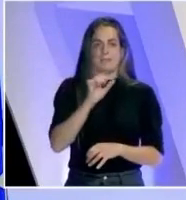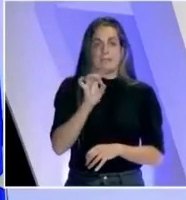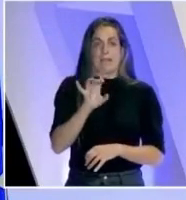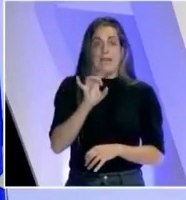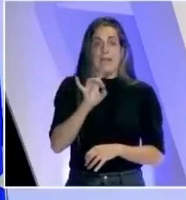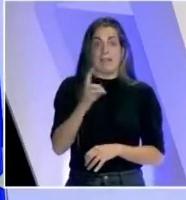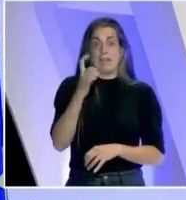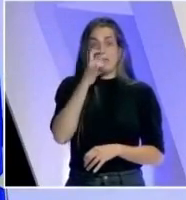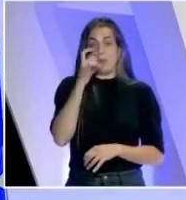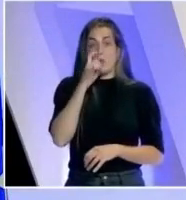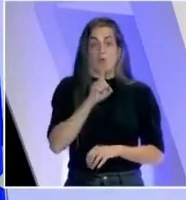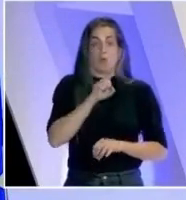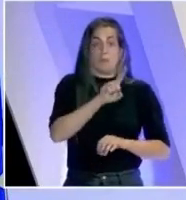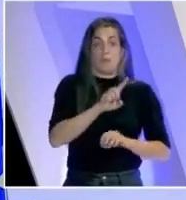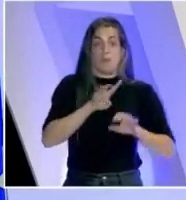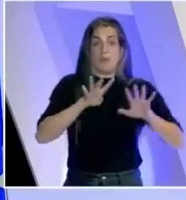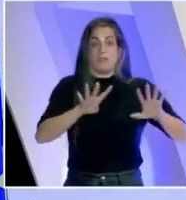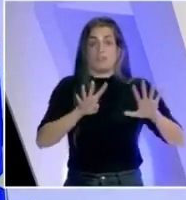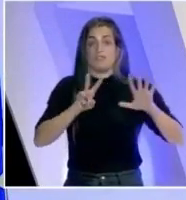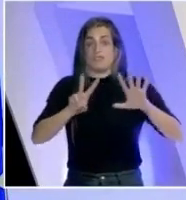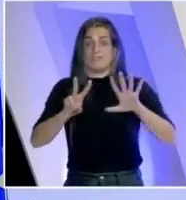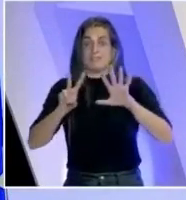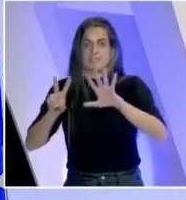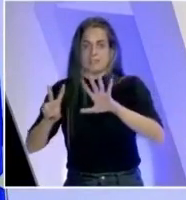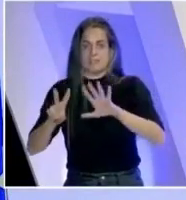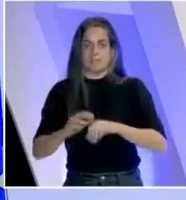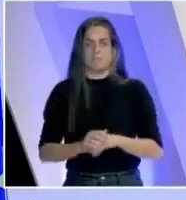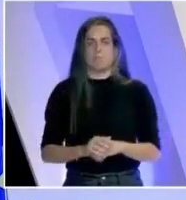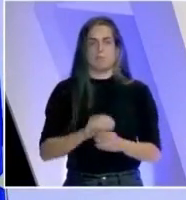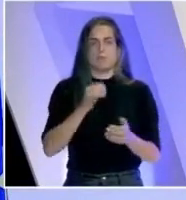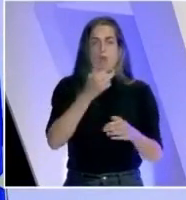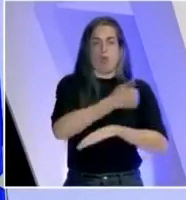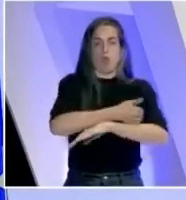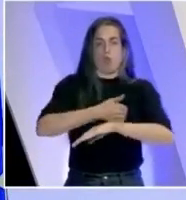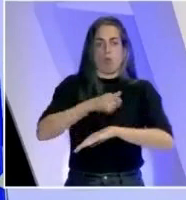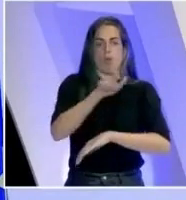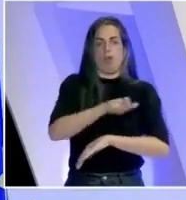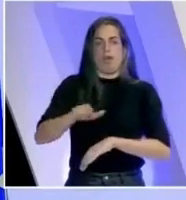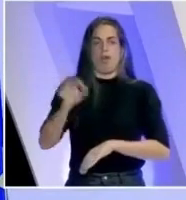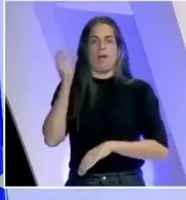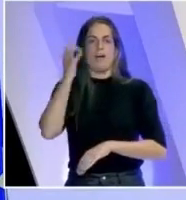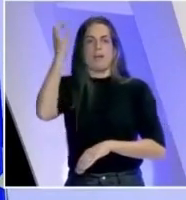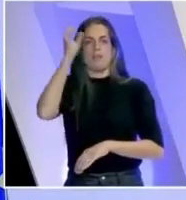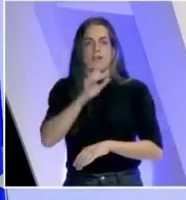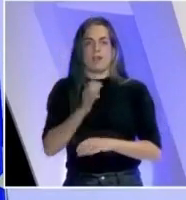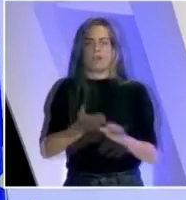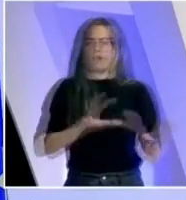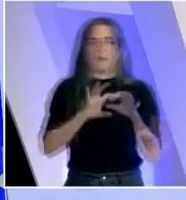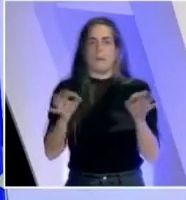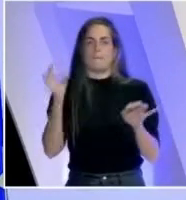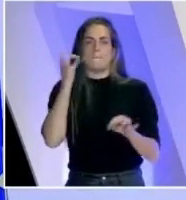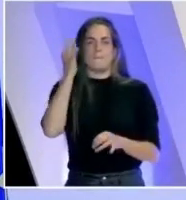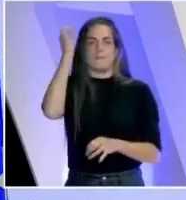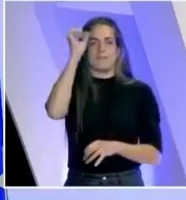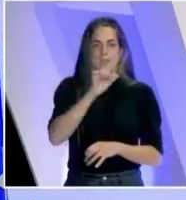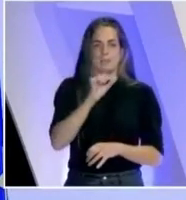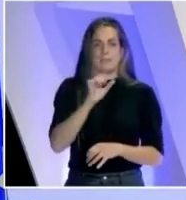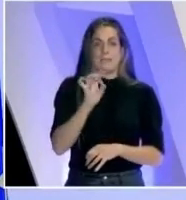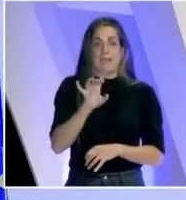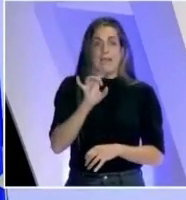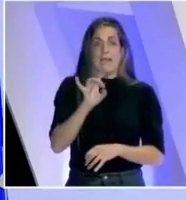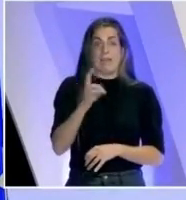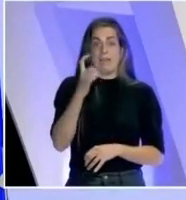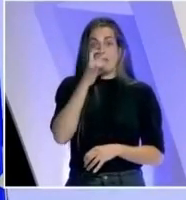Sánchez presenta España 2050, un proyecto colectivo para decidir qué país queremos ser dentro de 30 años. El